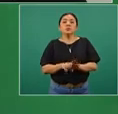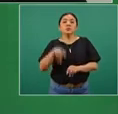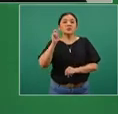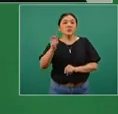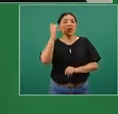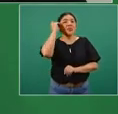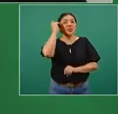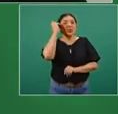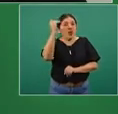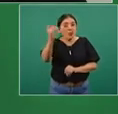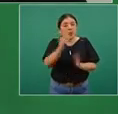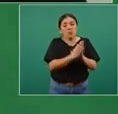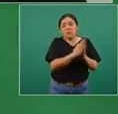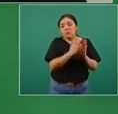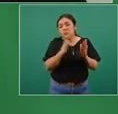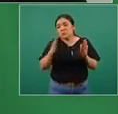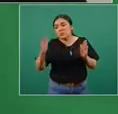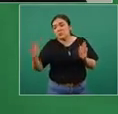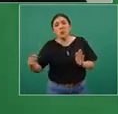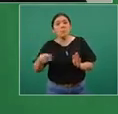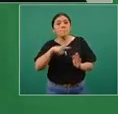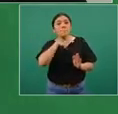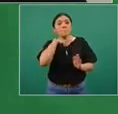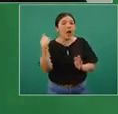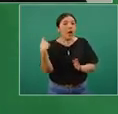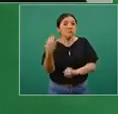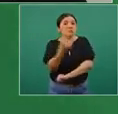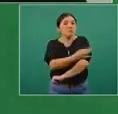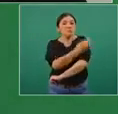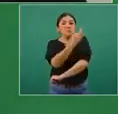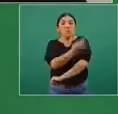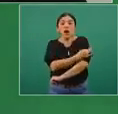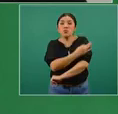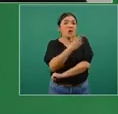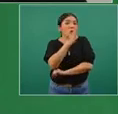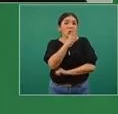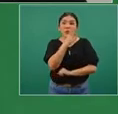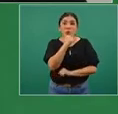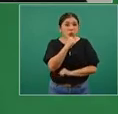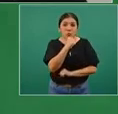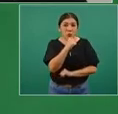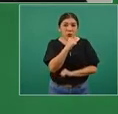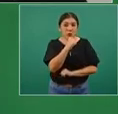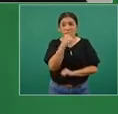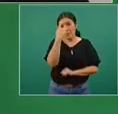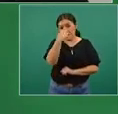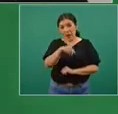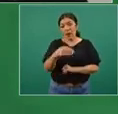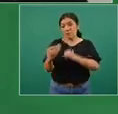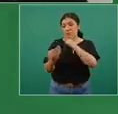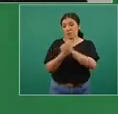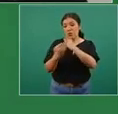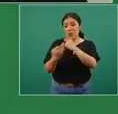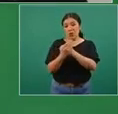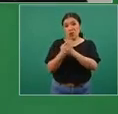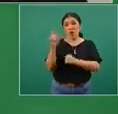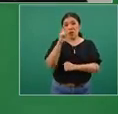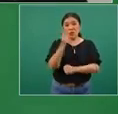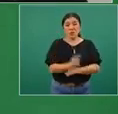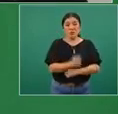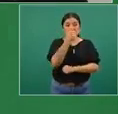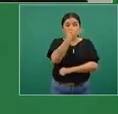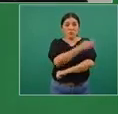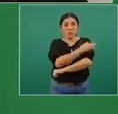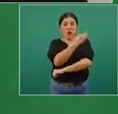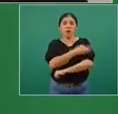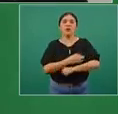intervalo de acción para poder generar esta inmunidad que se le da la primera dosis,